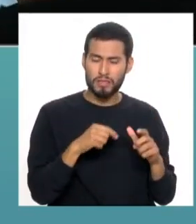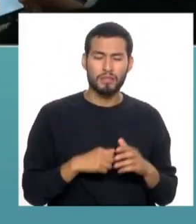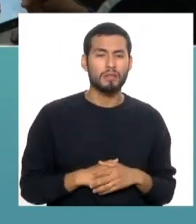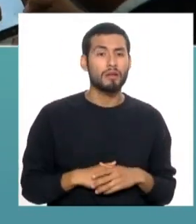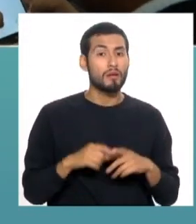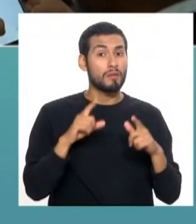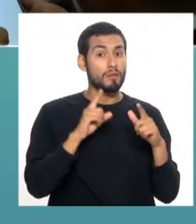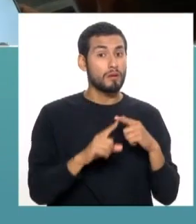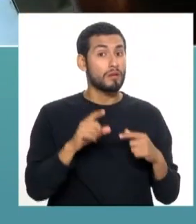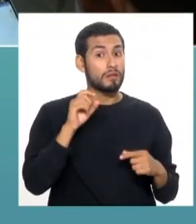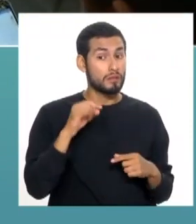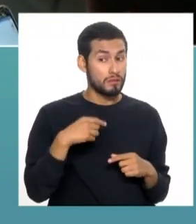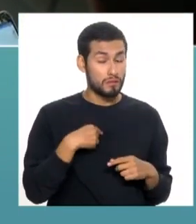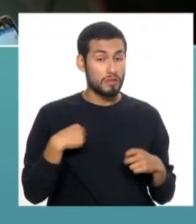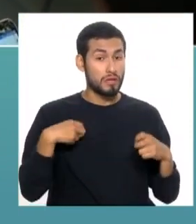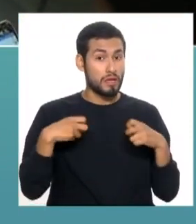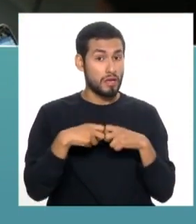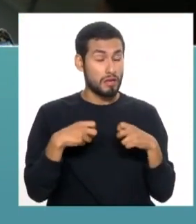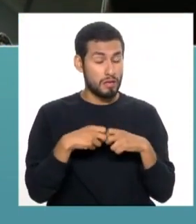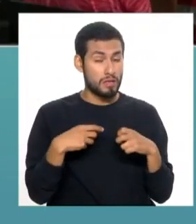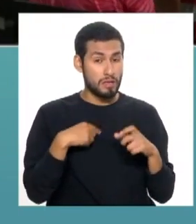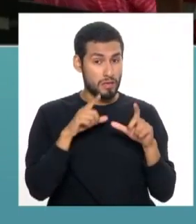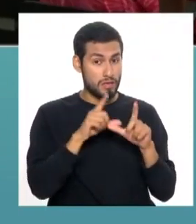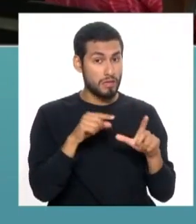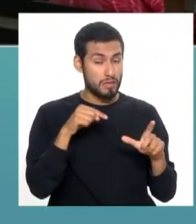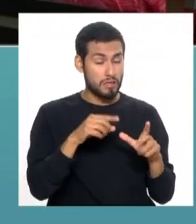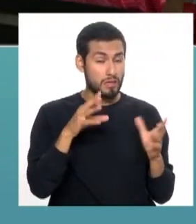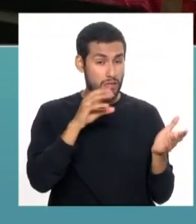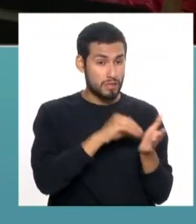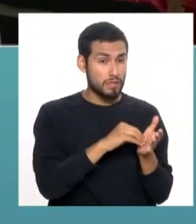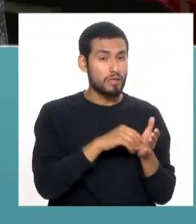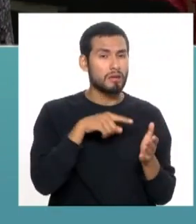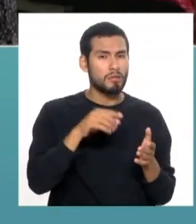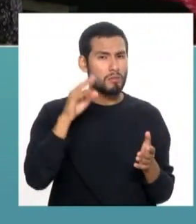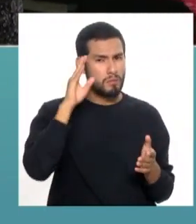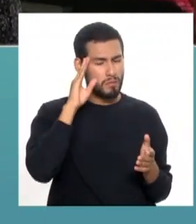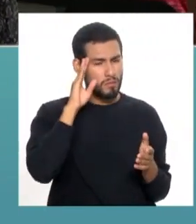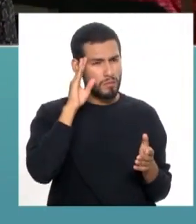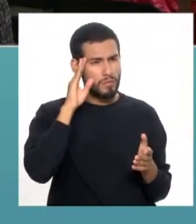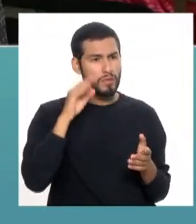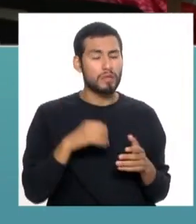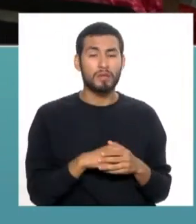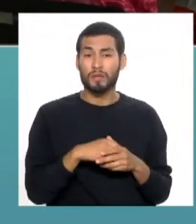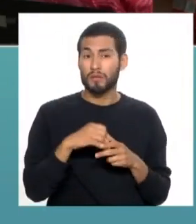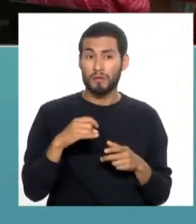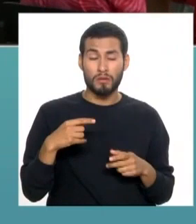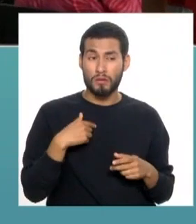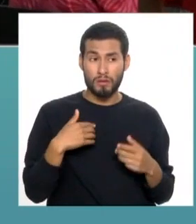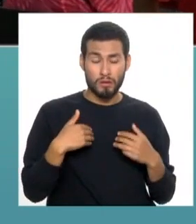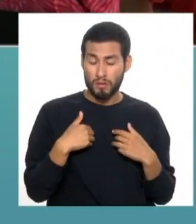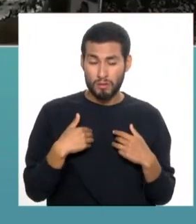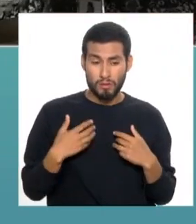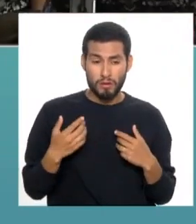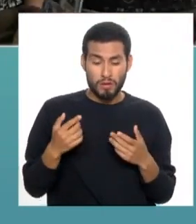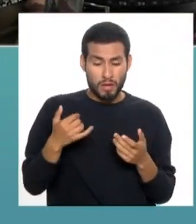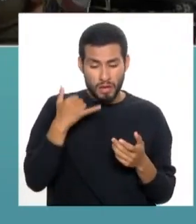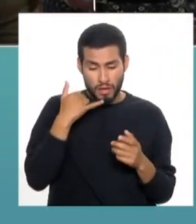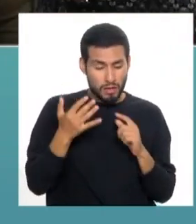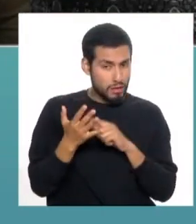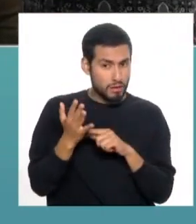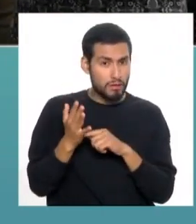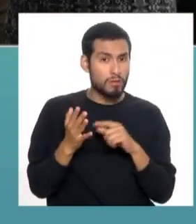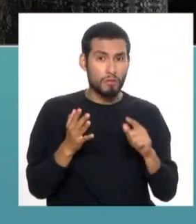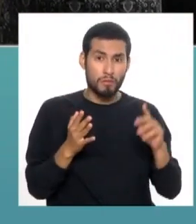en el caso de que yo tenga licencia de conducir electrónica, el policía, si yo no la tengo, no puedo acceder por mi celular o